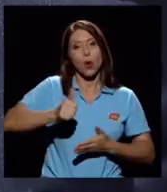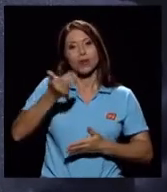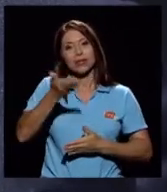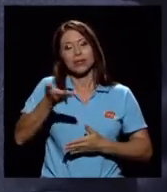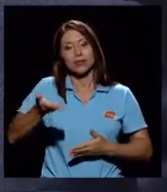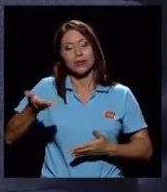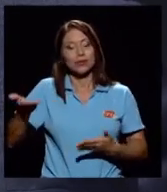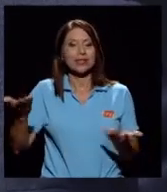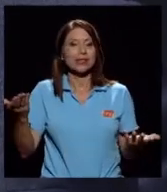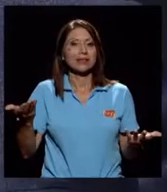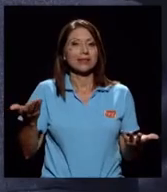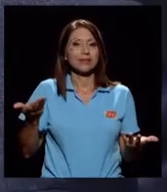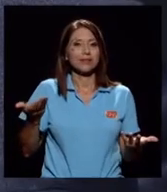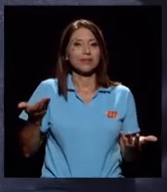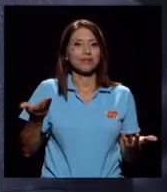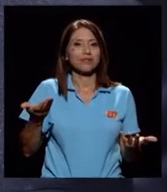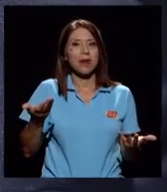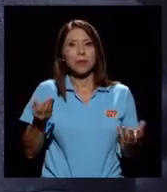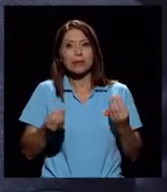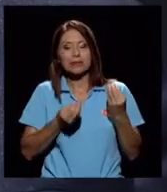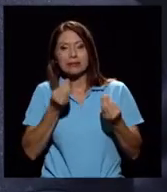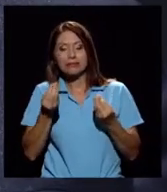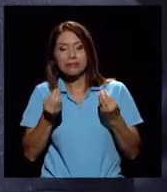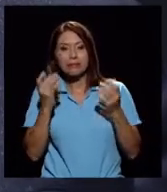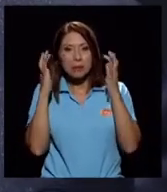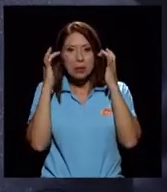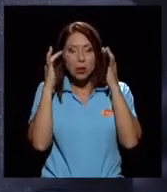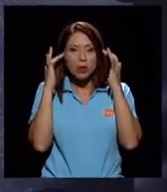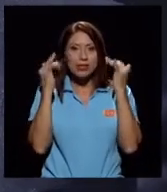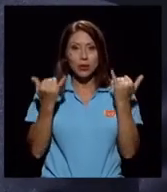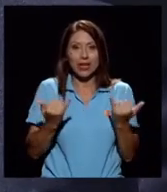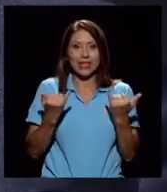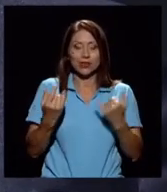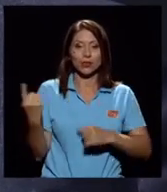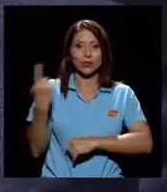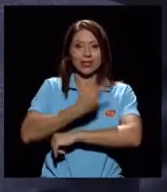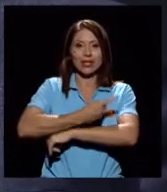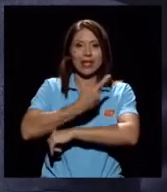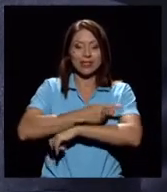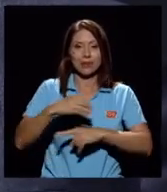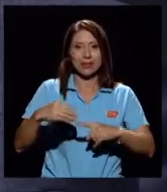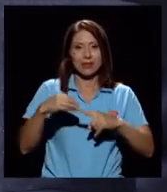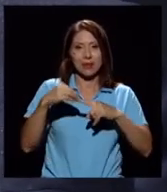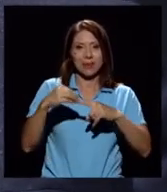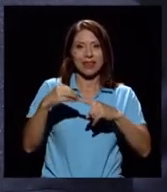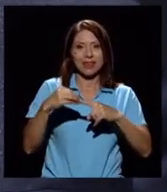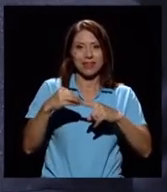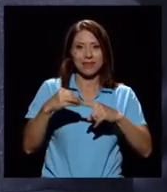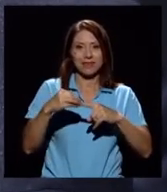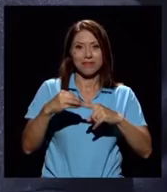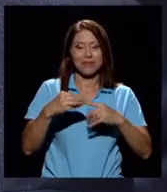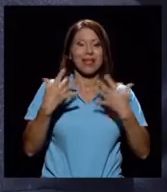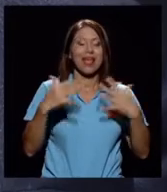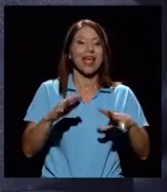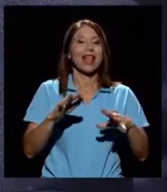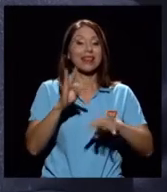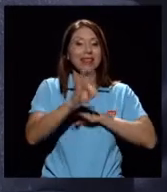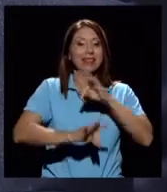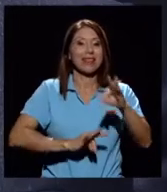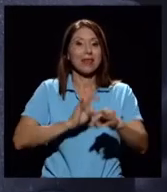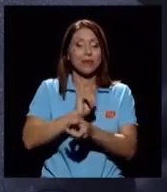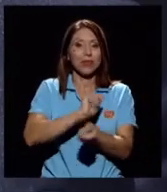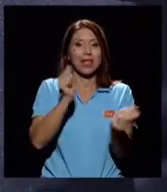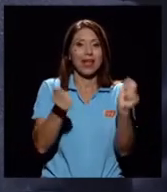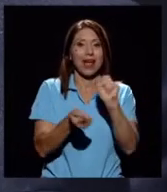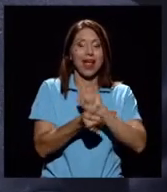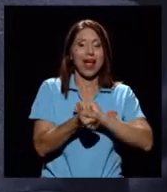de preocupación en estos días principalmente el mercado cambiario está en el mercado